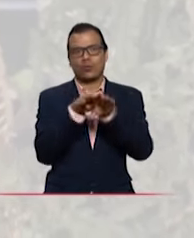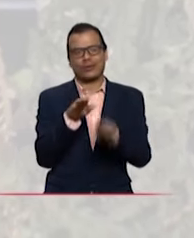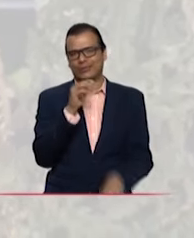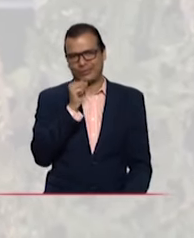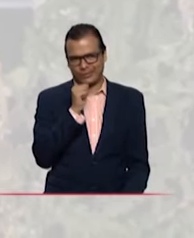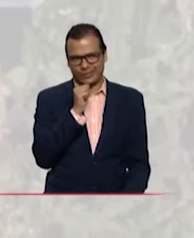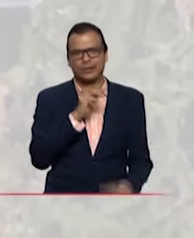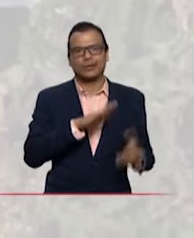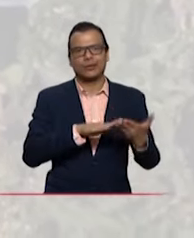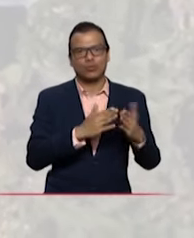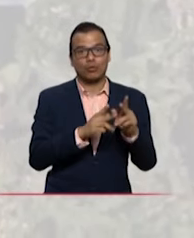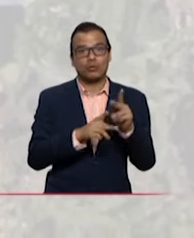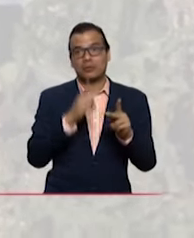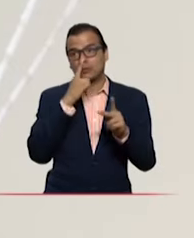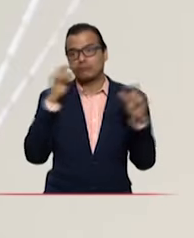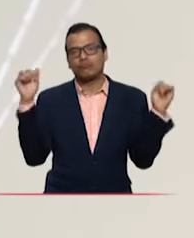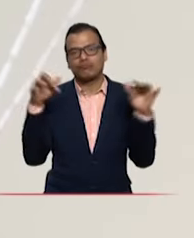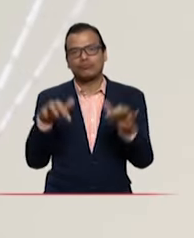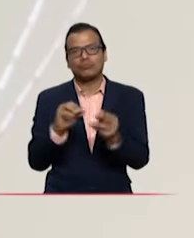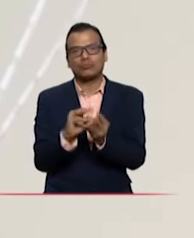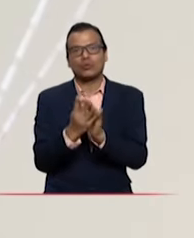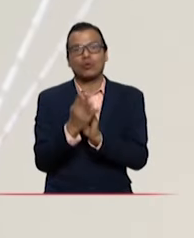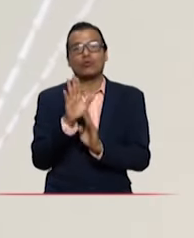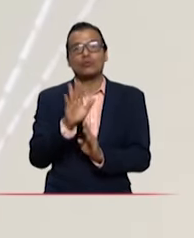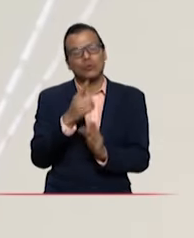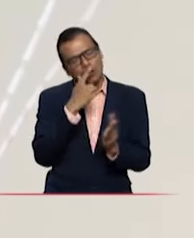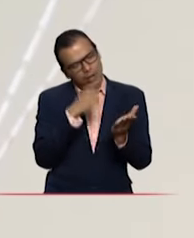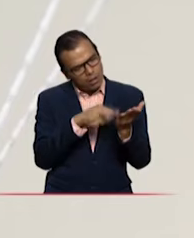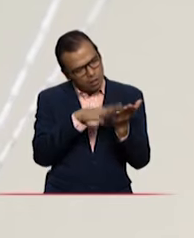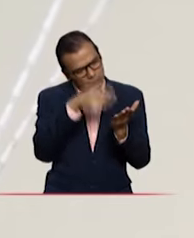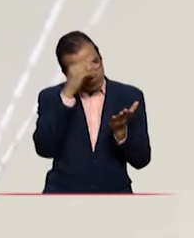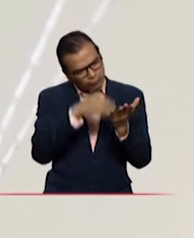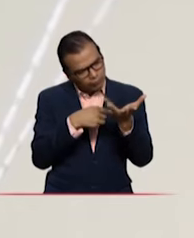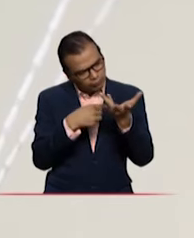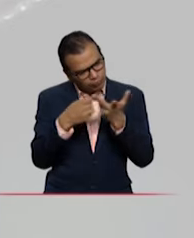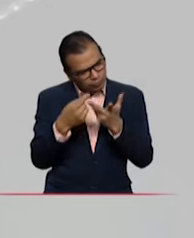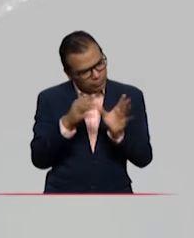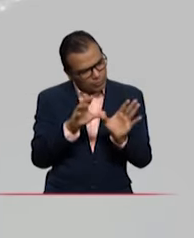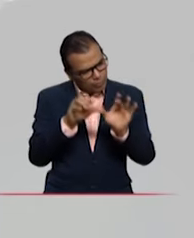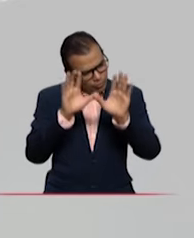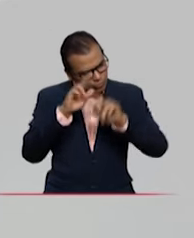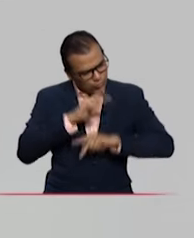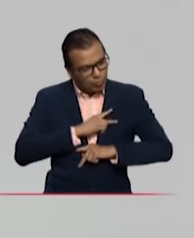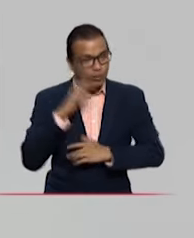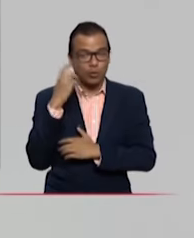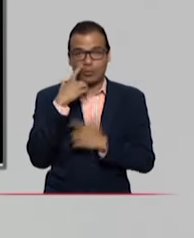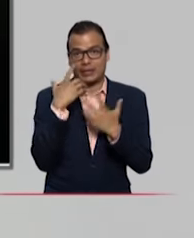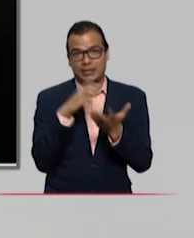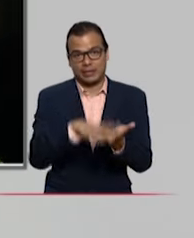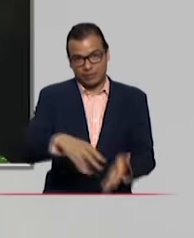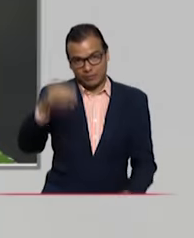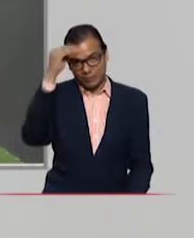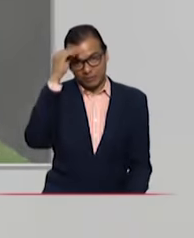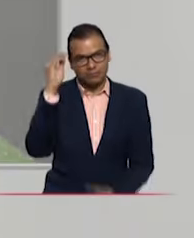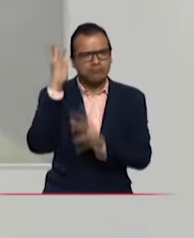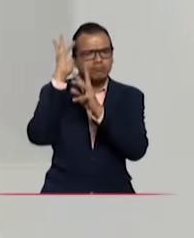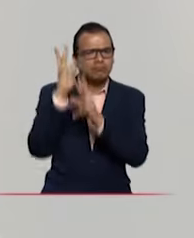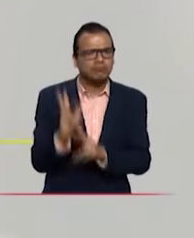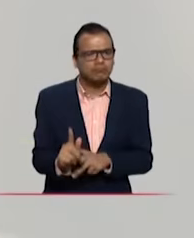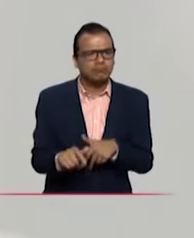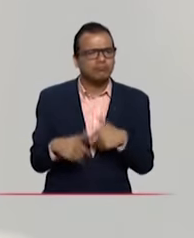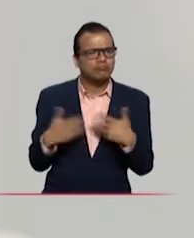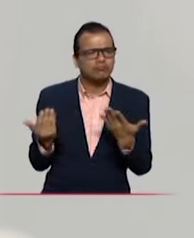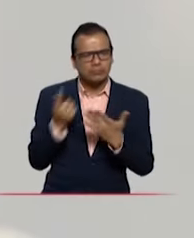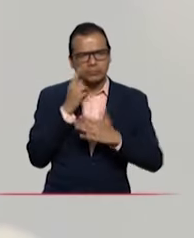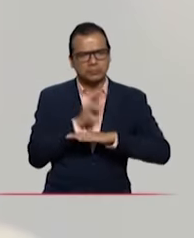comunidad, así como los asistentes de la COP de otros países, puedan conocer y descubrir la inmensa variedad de especies que tenemos. La guía puede descargarse